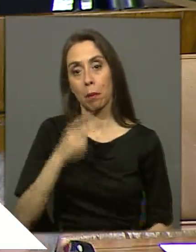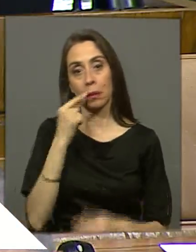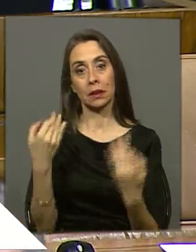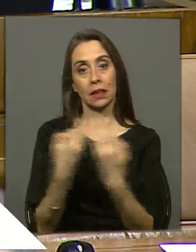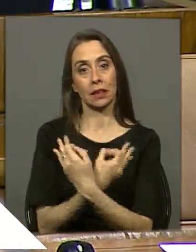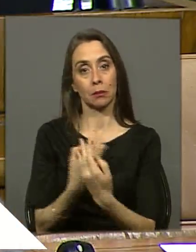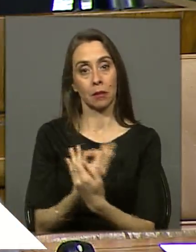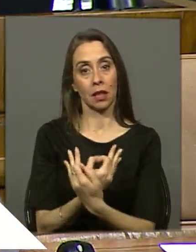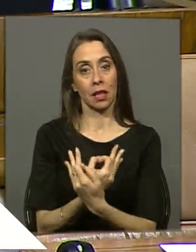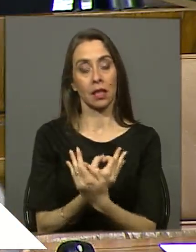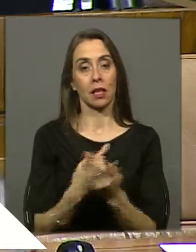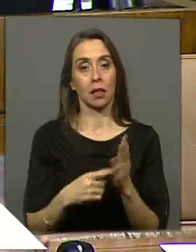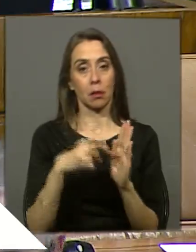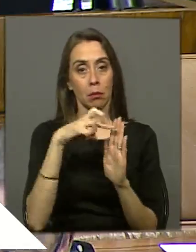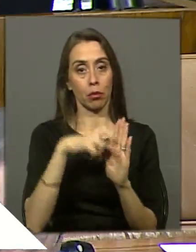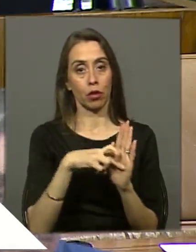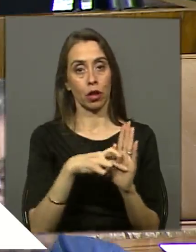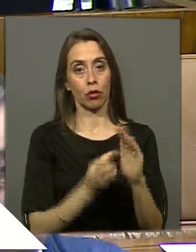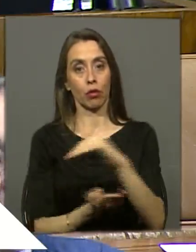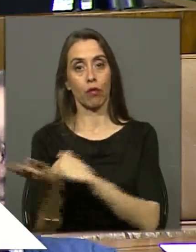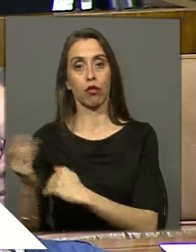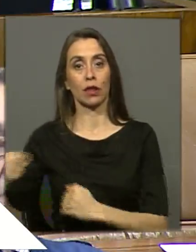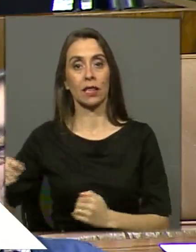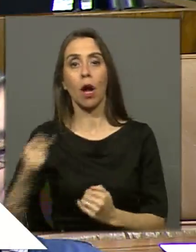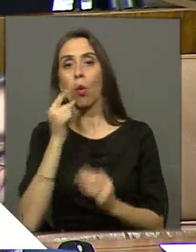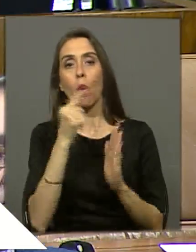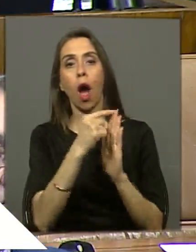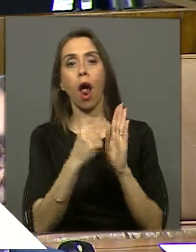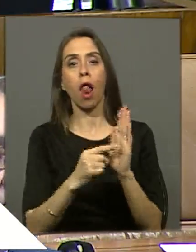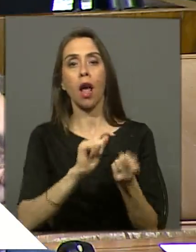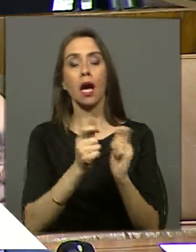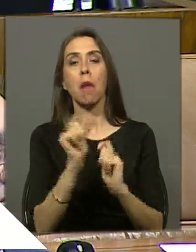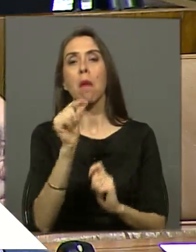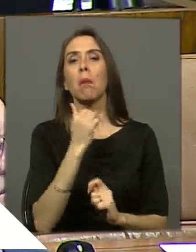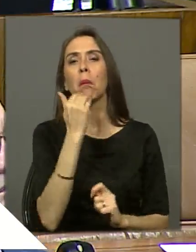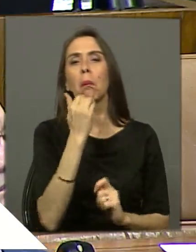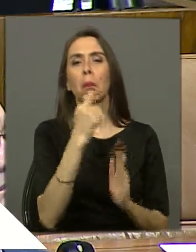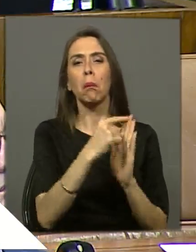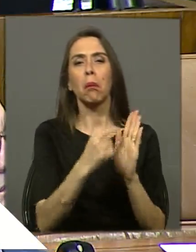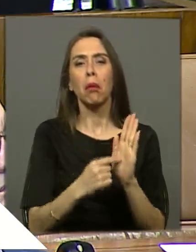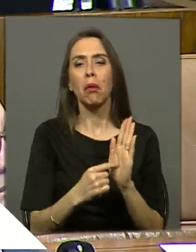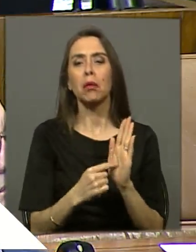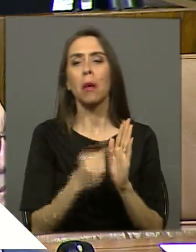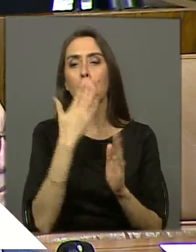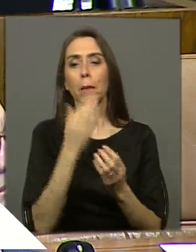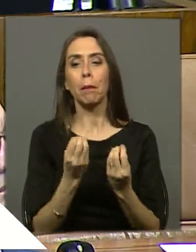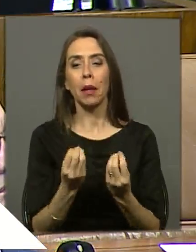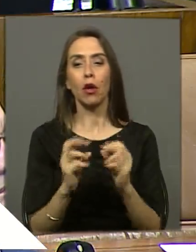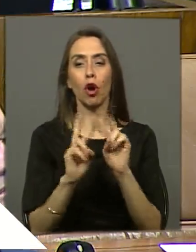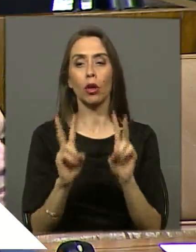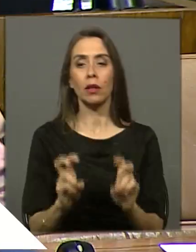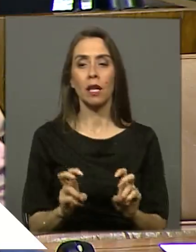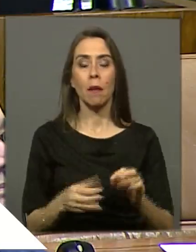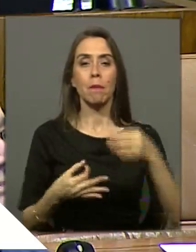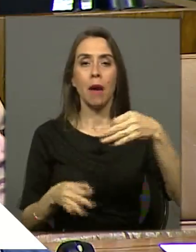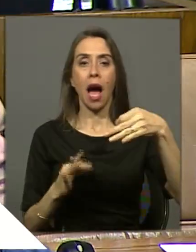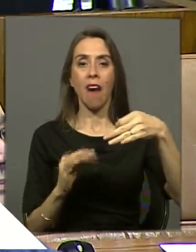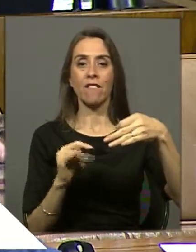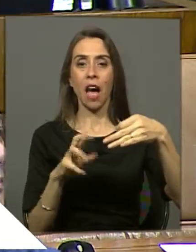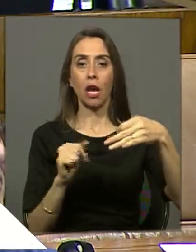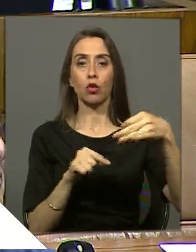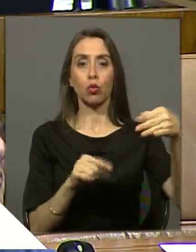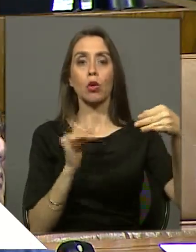sufrió este proyecto en el Senado también hay otros cambios que son menores en materia de darle mayor eficacia digamos al tema de la factura como título